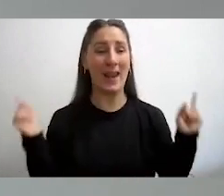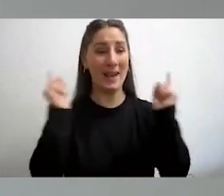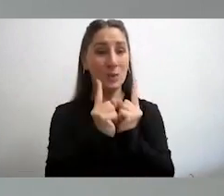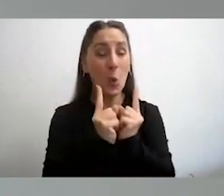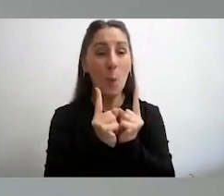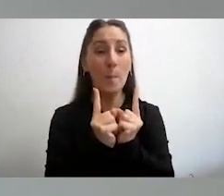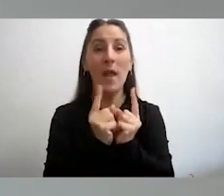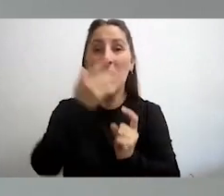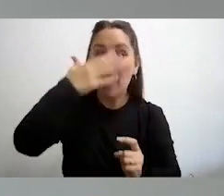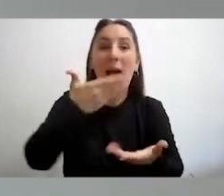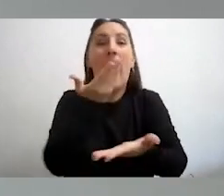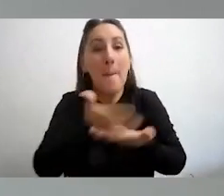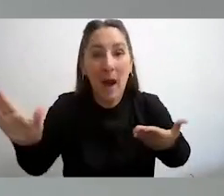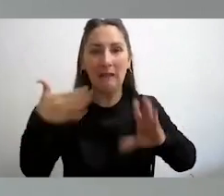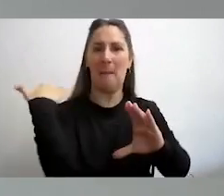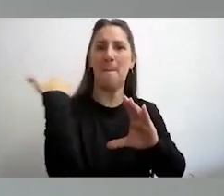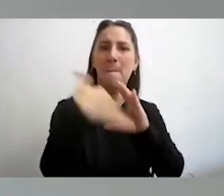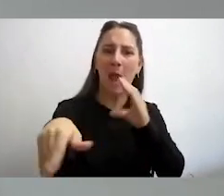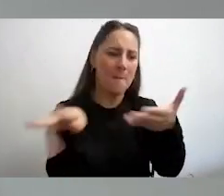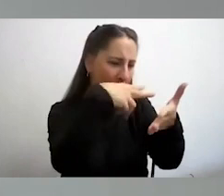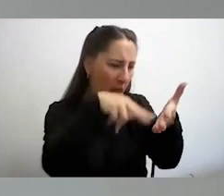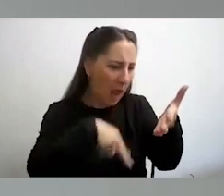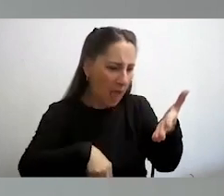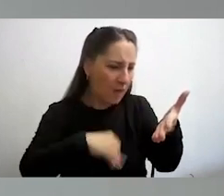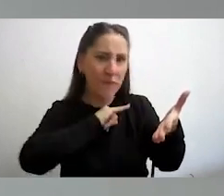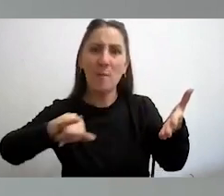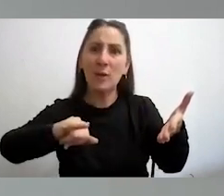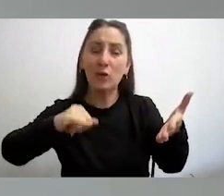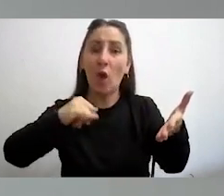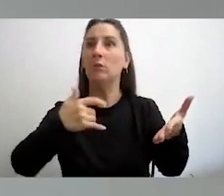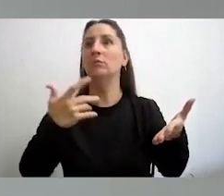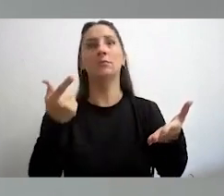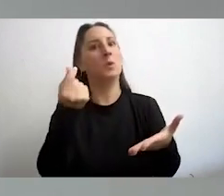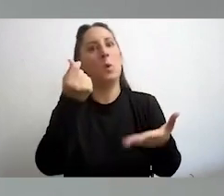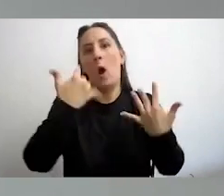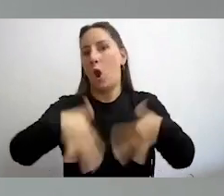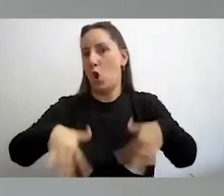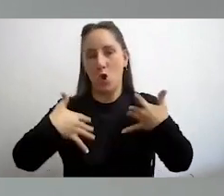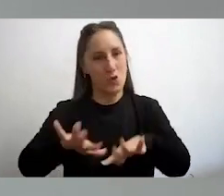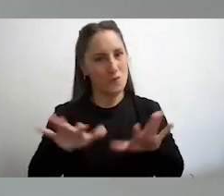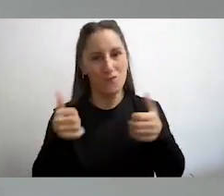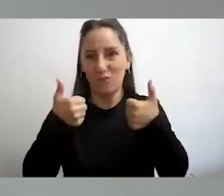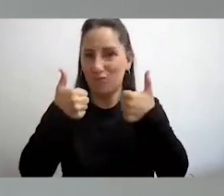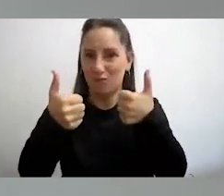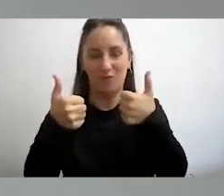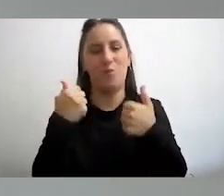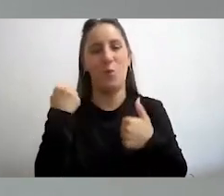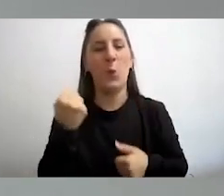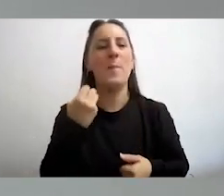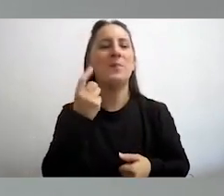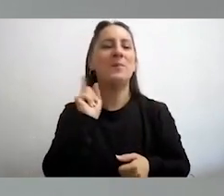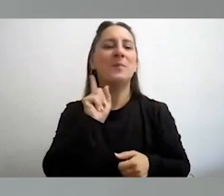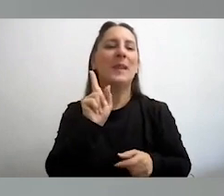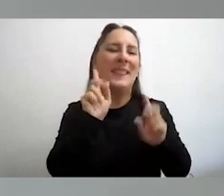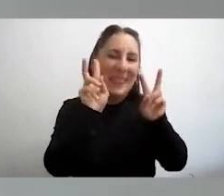y después tener el material para saber a dónde recurrir, realmente es un valor agregado que de poder no solamente ver un tema